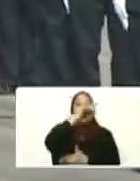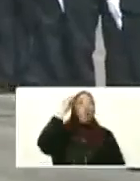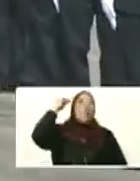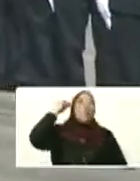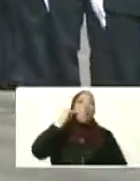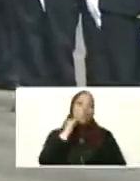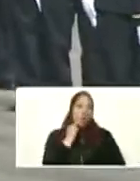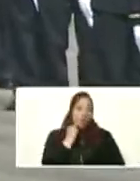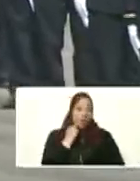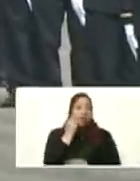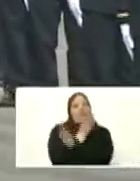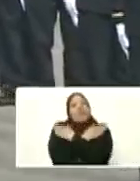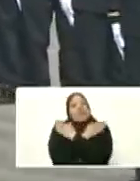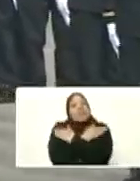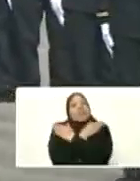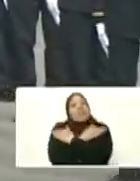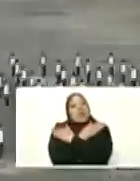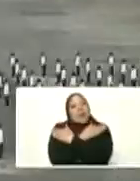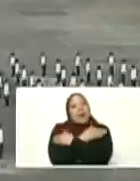Bolivariana. ¡Felicidades!